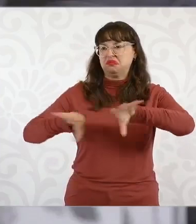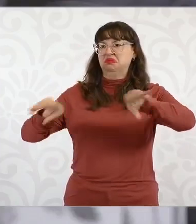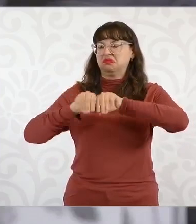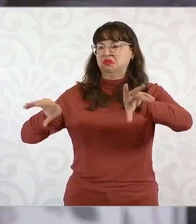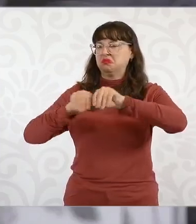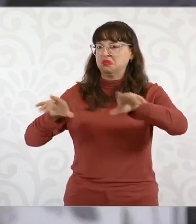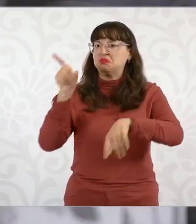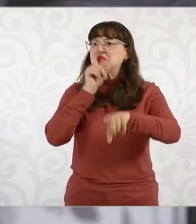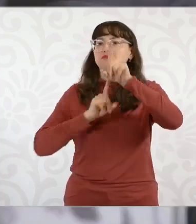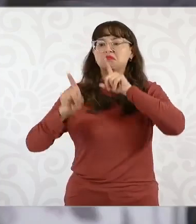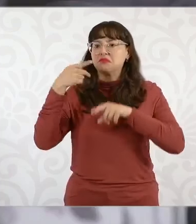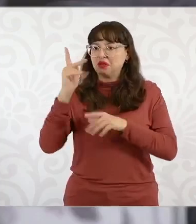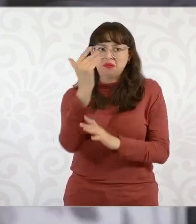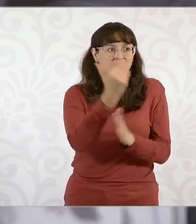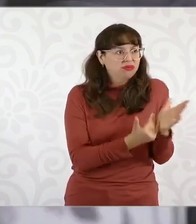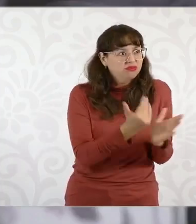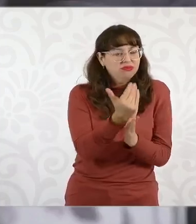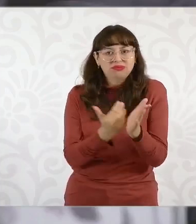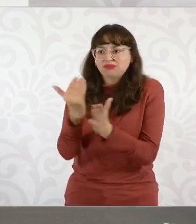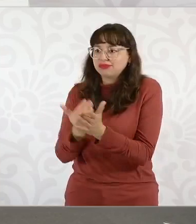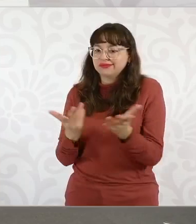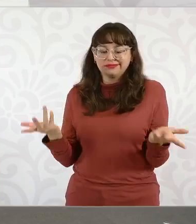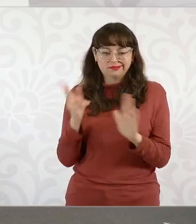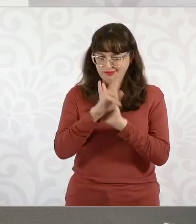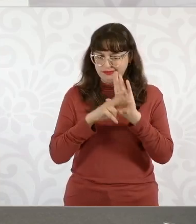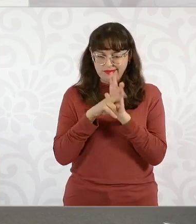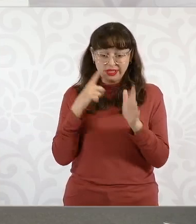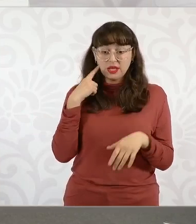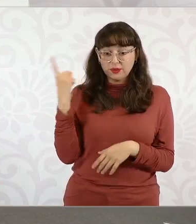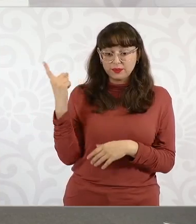impacto. Veamos el video del detector de mentiras de esta semana.